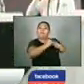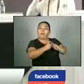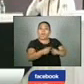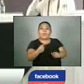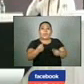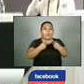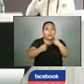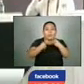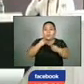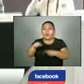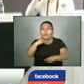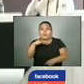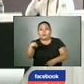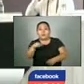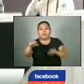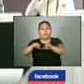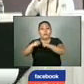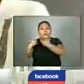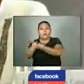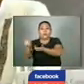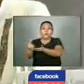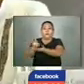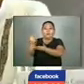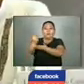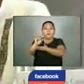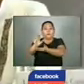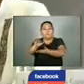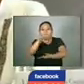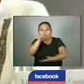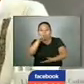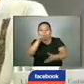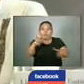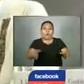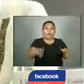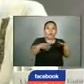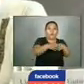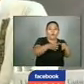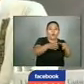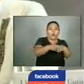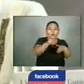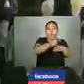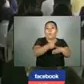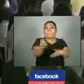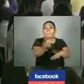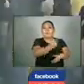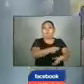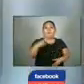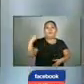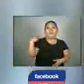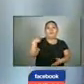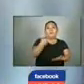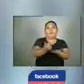conversatorio participaron la Asociación de Universidades Privadas y el Consejo Nacional de Rectores de El Salvador.